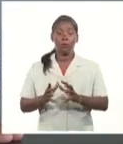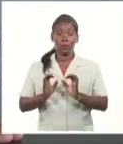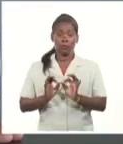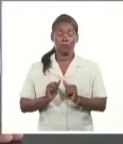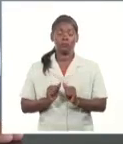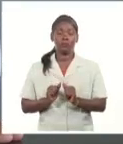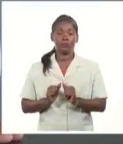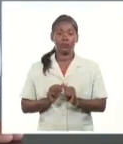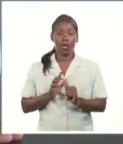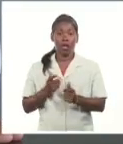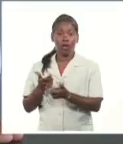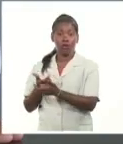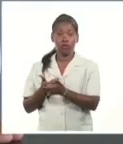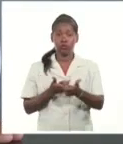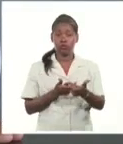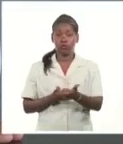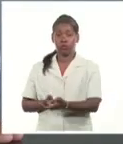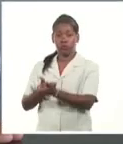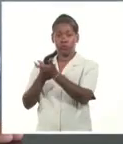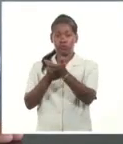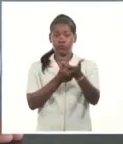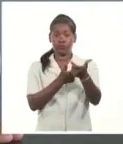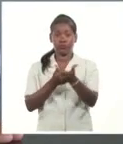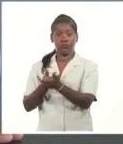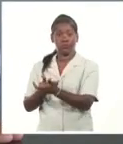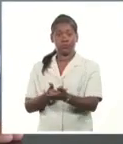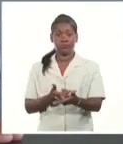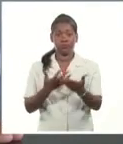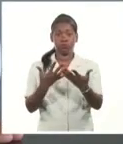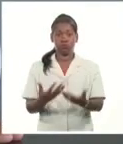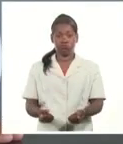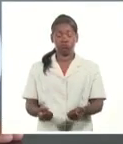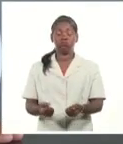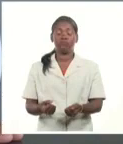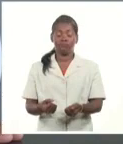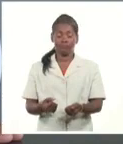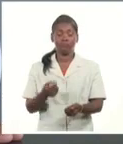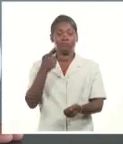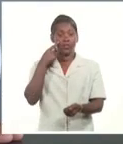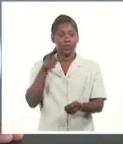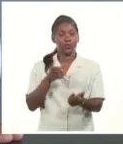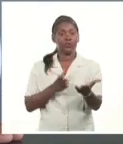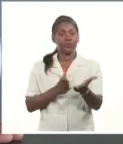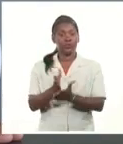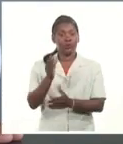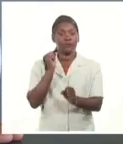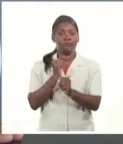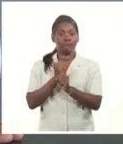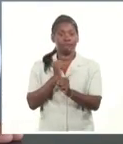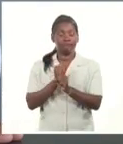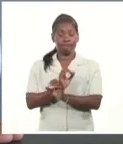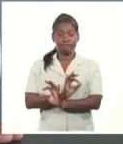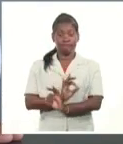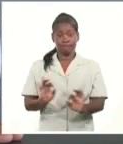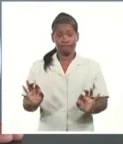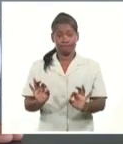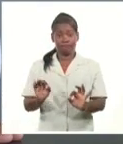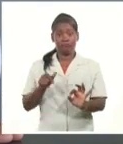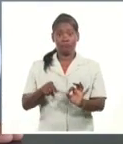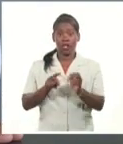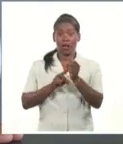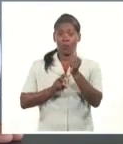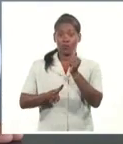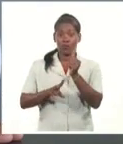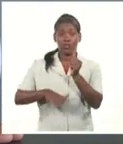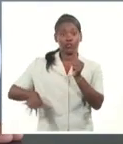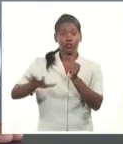de extinguir el incendio, llevará, por supuesto, un trabajo muy especializado. Están acá en la provincia los